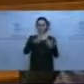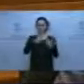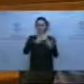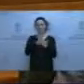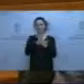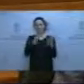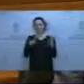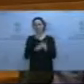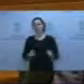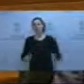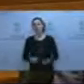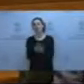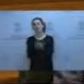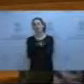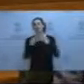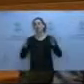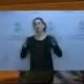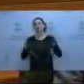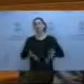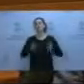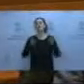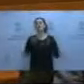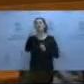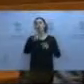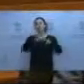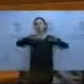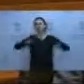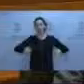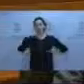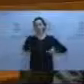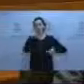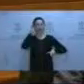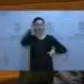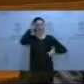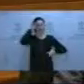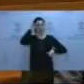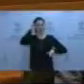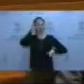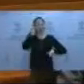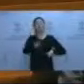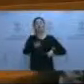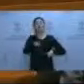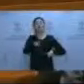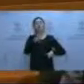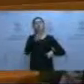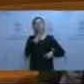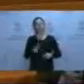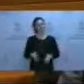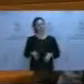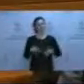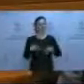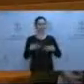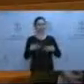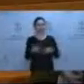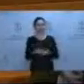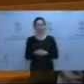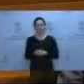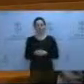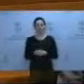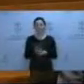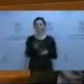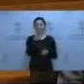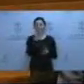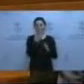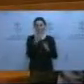se cerraría ni un solo aula de una escuela rural. E incluso, viniéndose un poco arriba, permítame que se lo diga, dijo que si había menos de